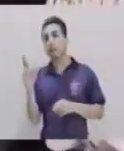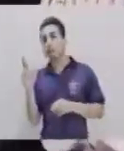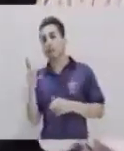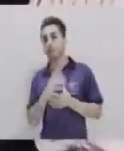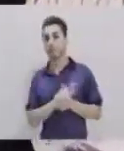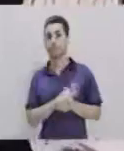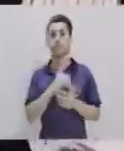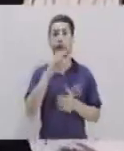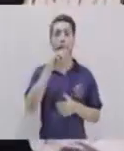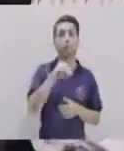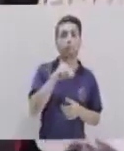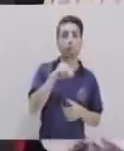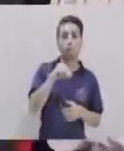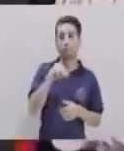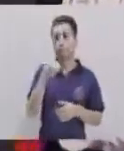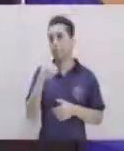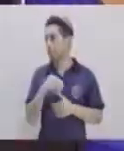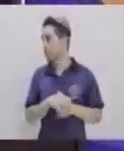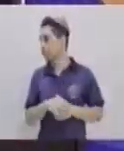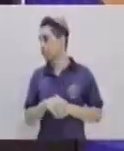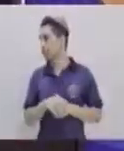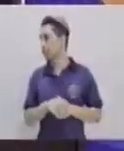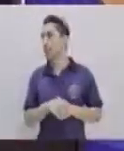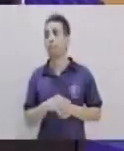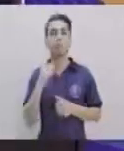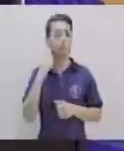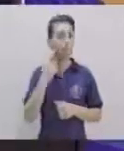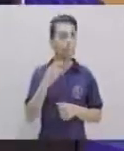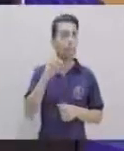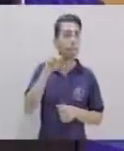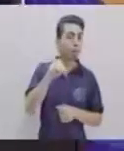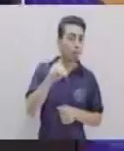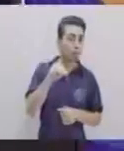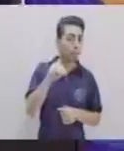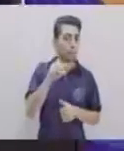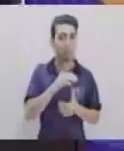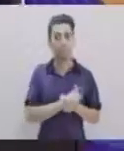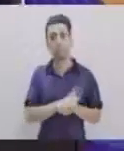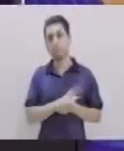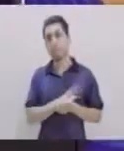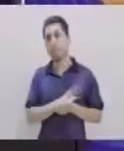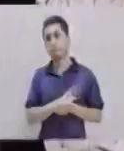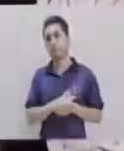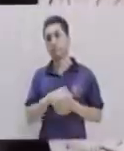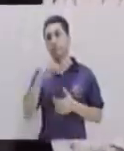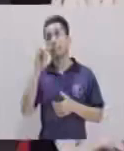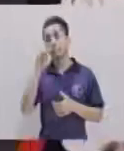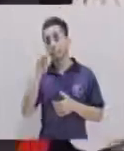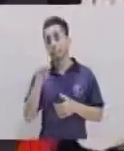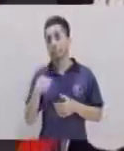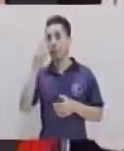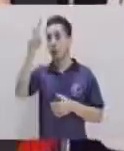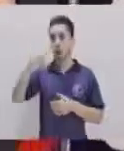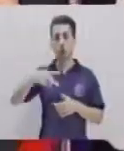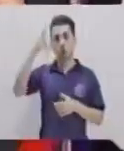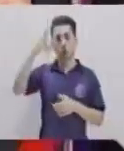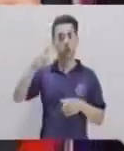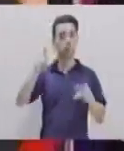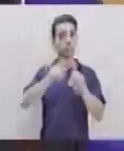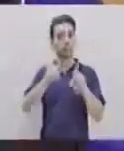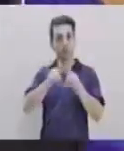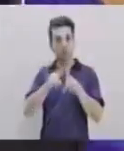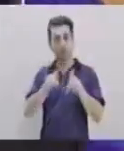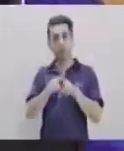R. M. ¿Oíste bien? Pon atención. M, M.